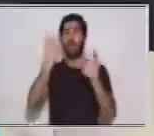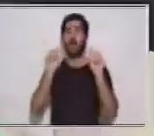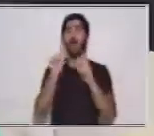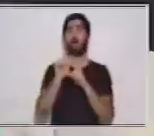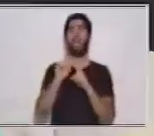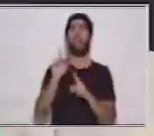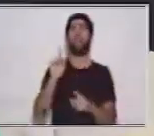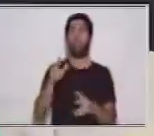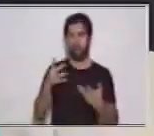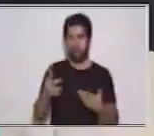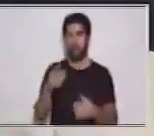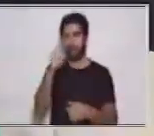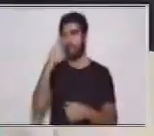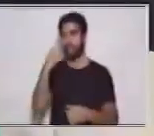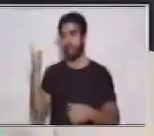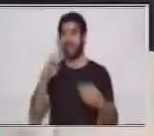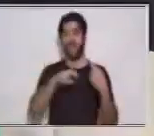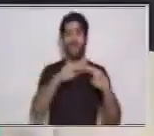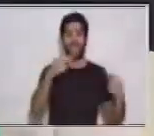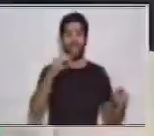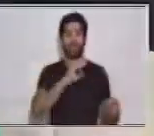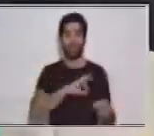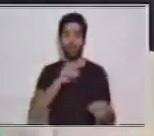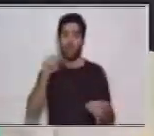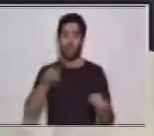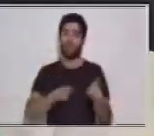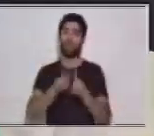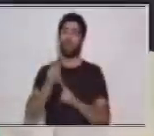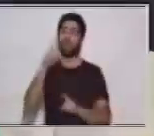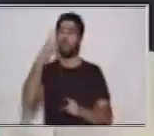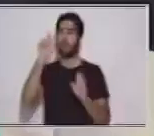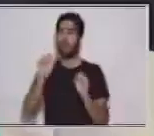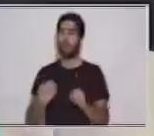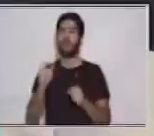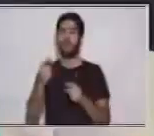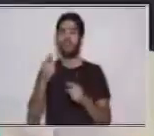¿Son las redes sociales una ventaja para compartir información?